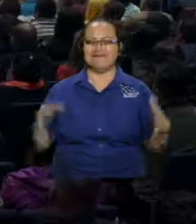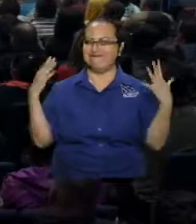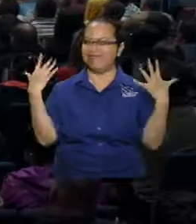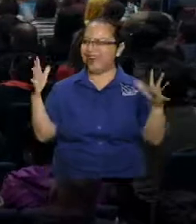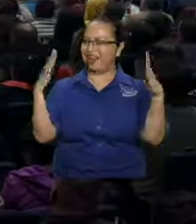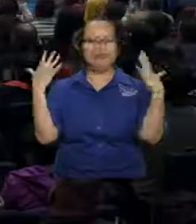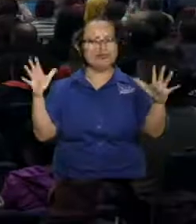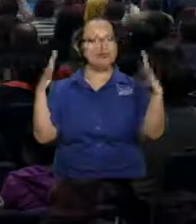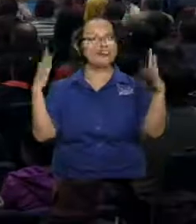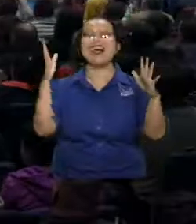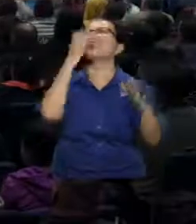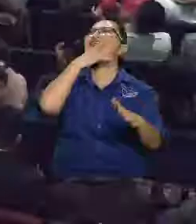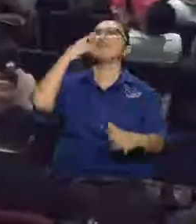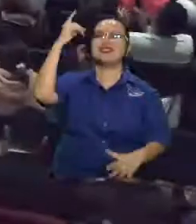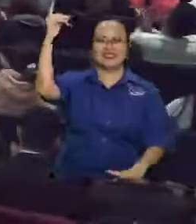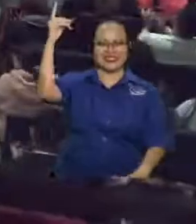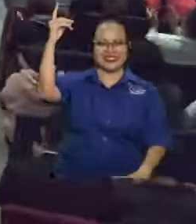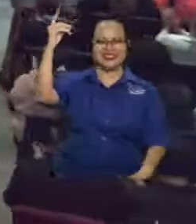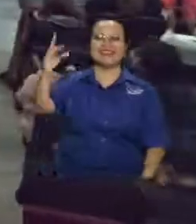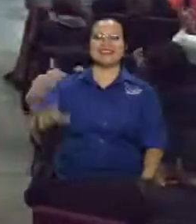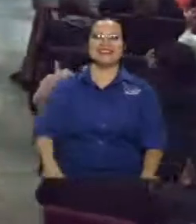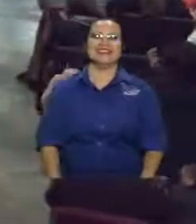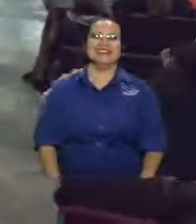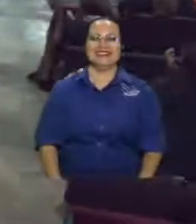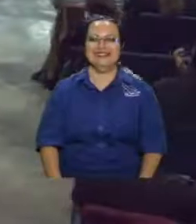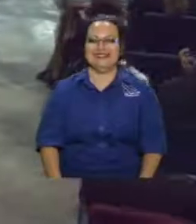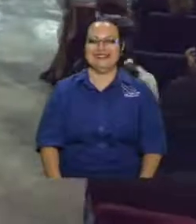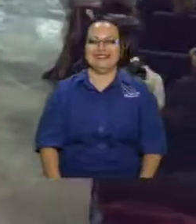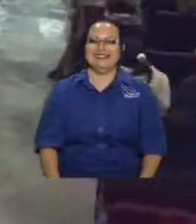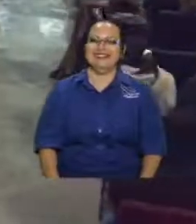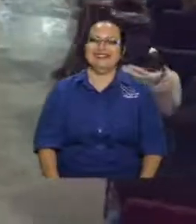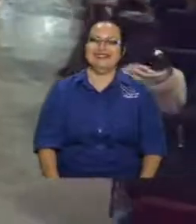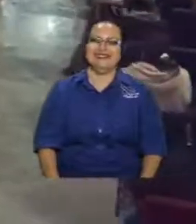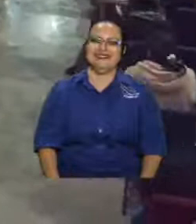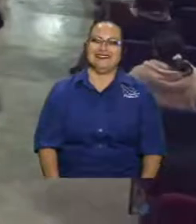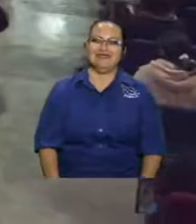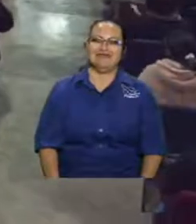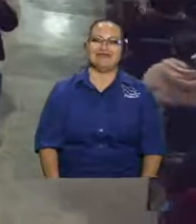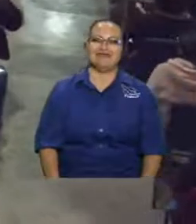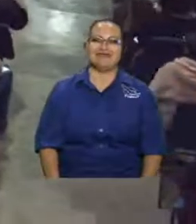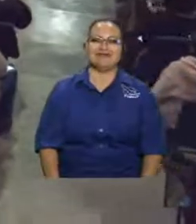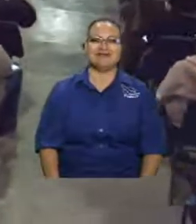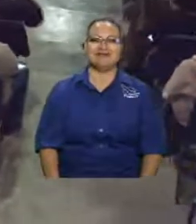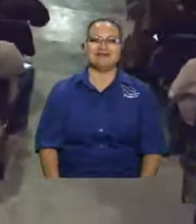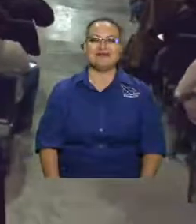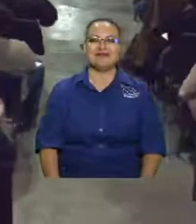Ok, entonces miremos, denle un aplauso al rey. Bueno, entonces dijimos que